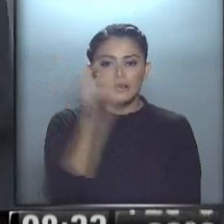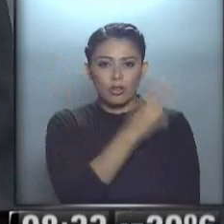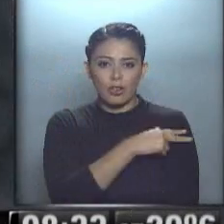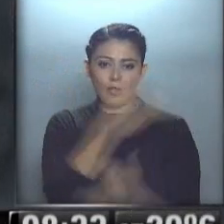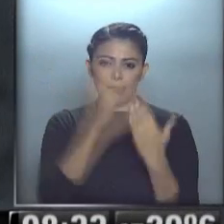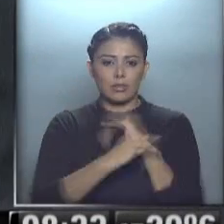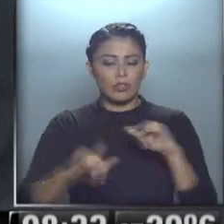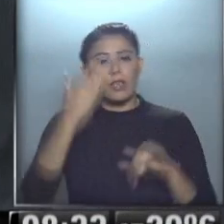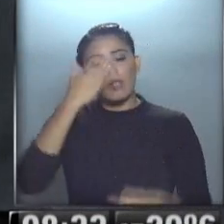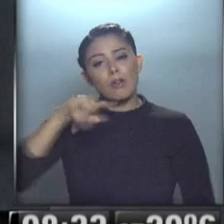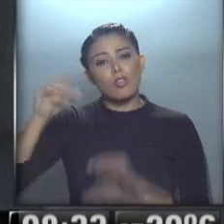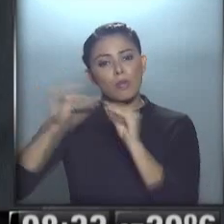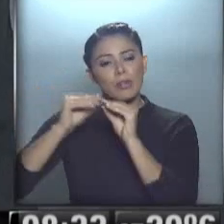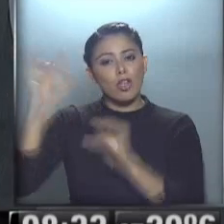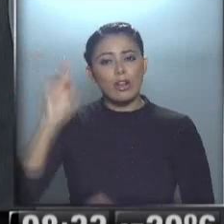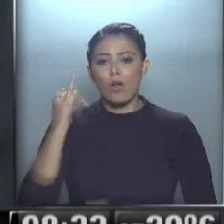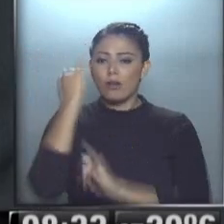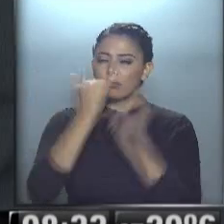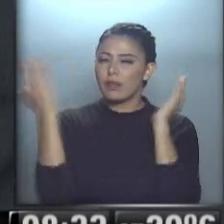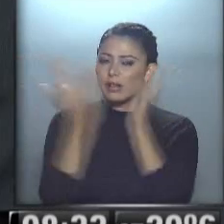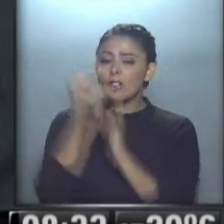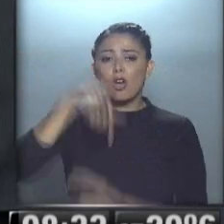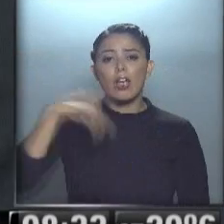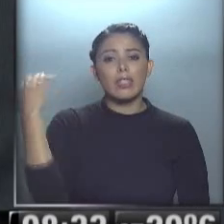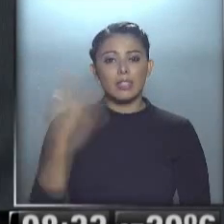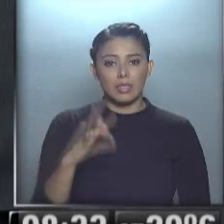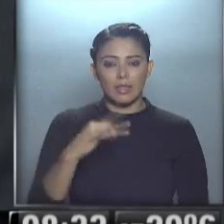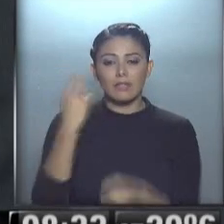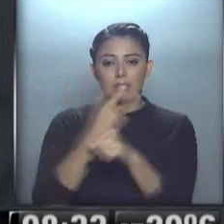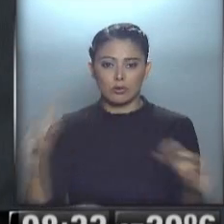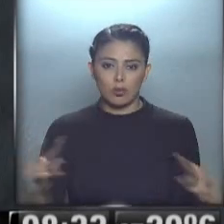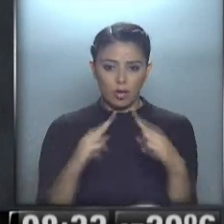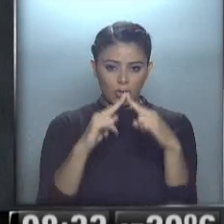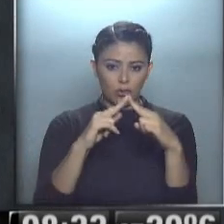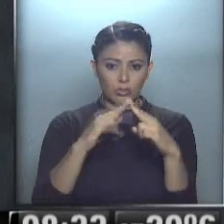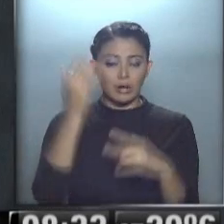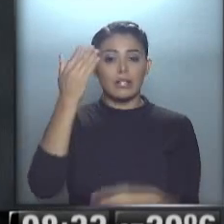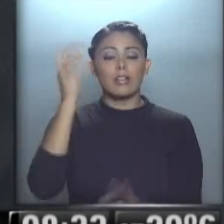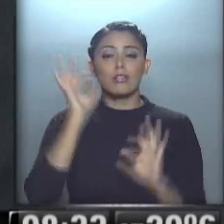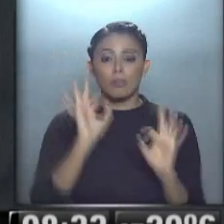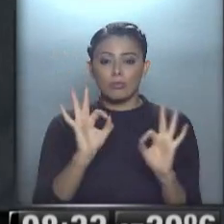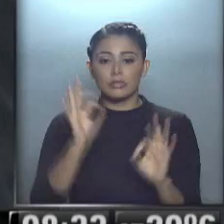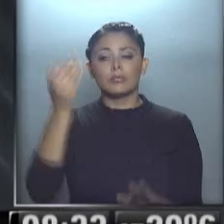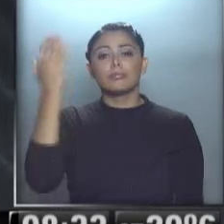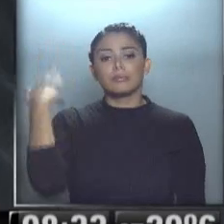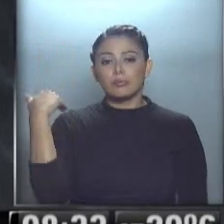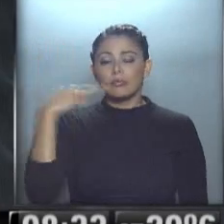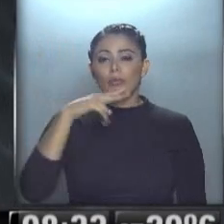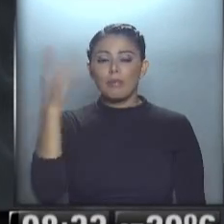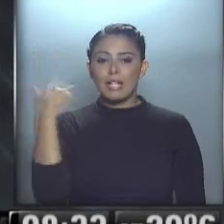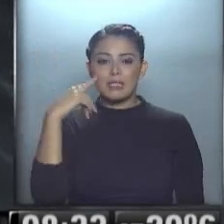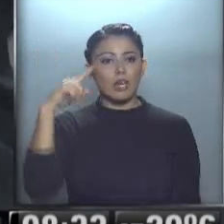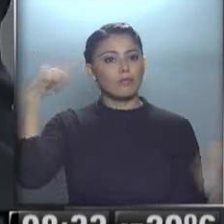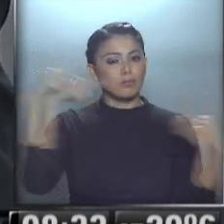gabinete, lo analizaba Raúl de la Torre. Hoy debería concretarse el segundo encuentro, aquel que complete el que no obtuvo resultado el viernes